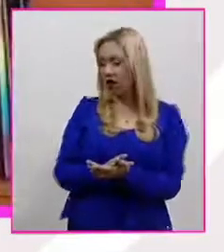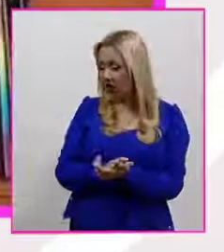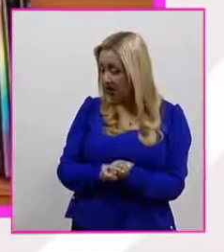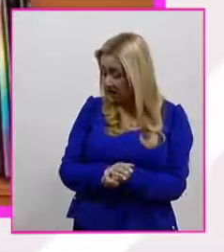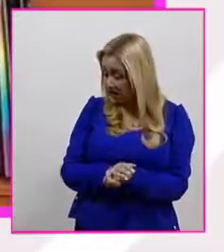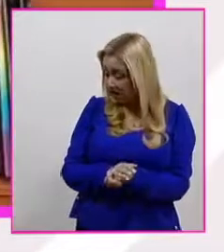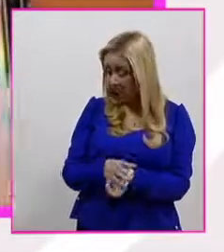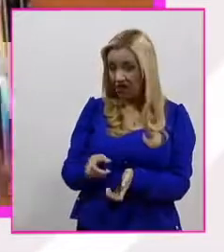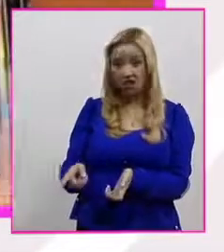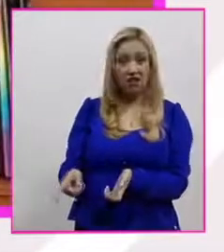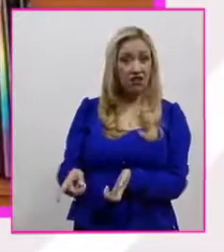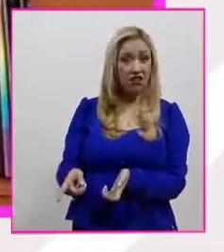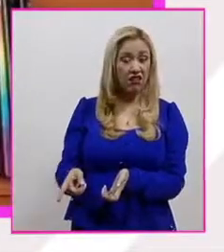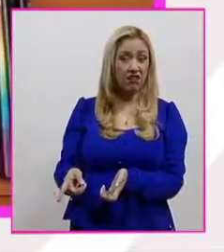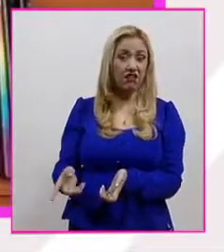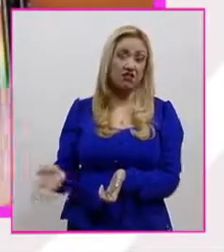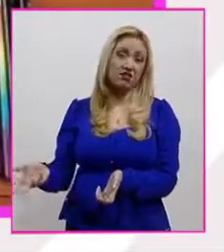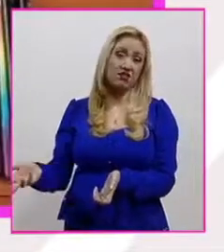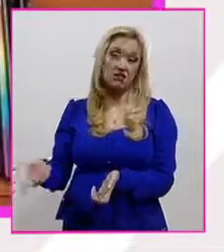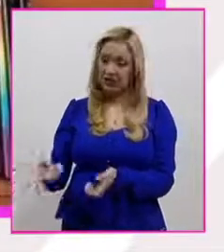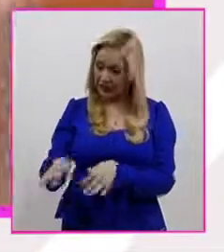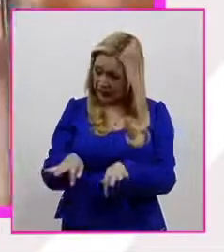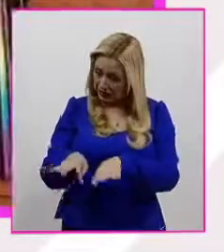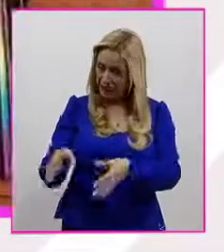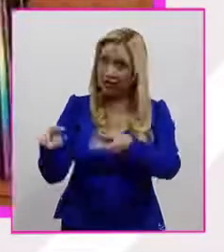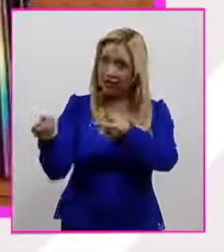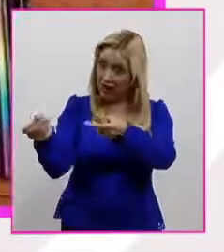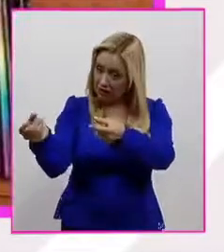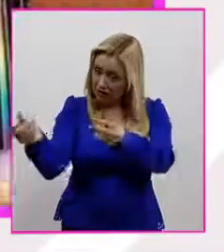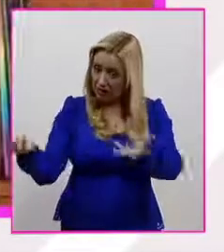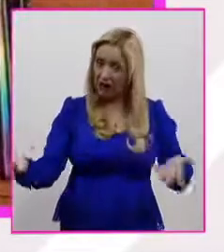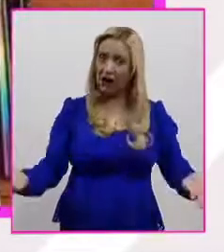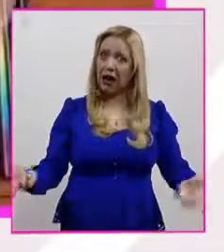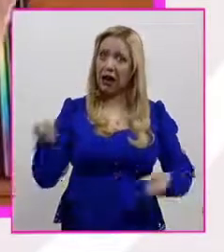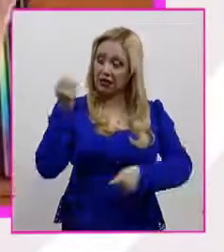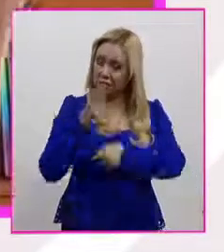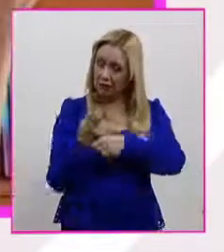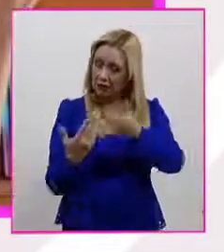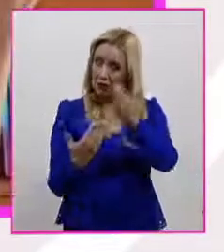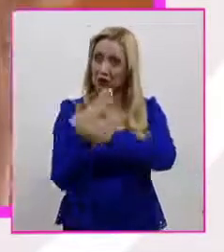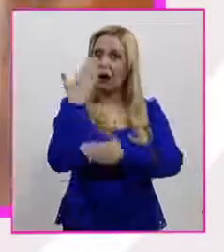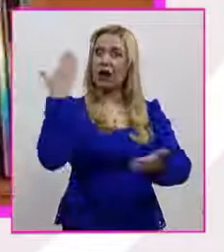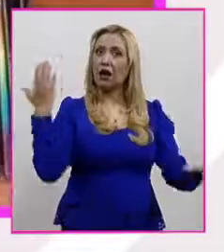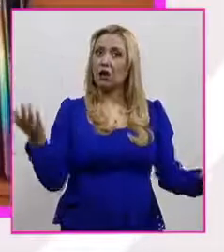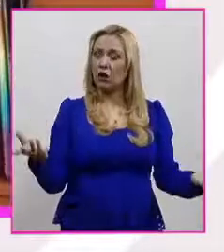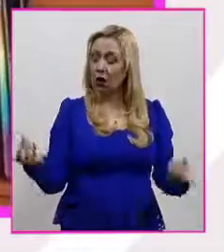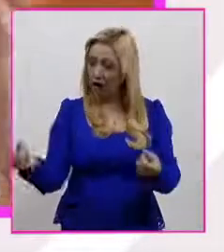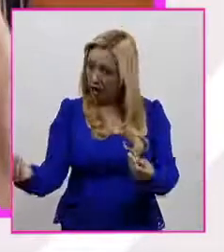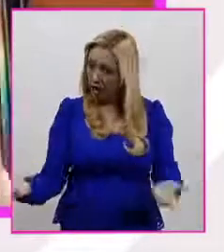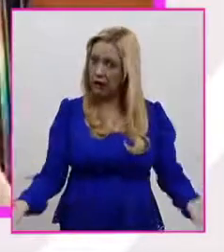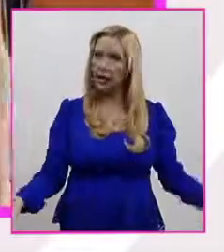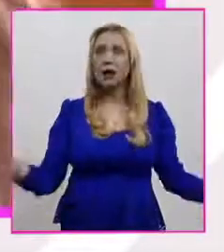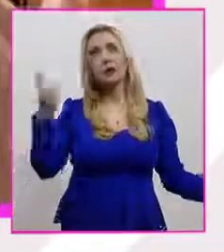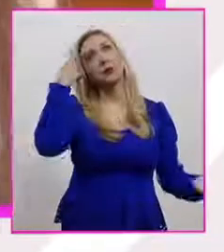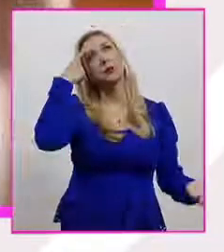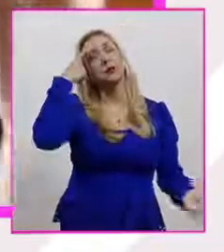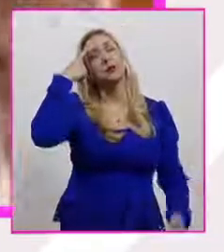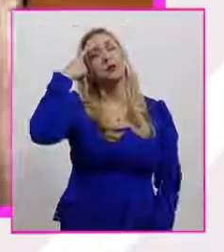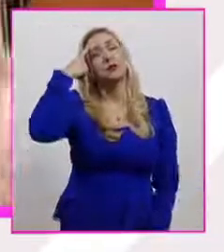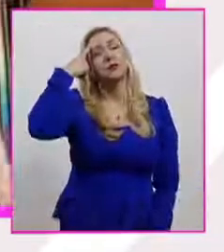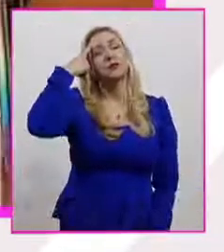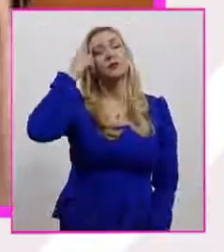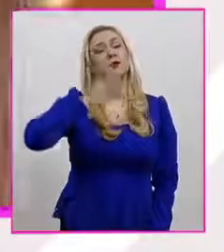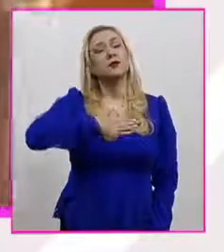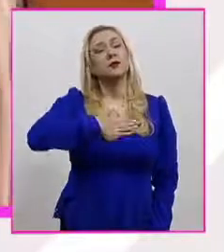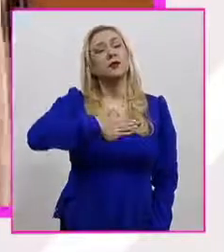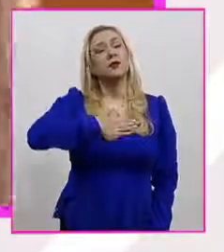acceder a esas oportunidades, pues depende justamente de levantarse temprano, meditar un rato, ¿no? Y de